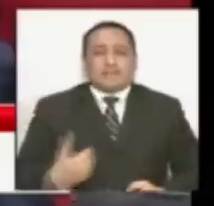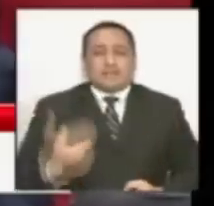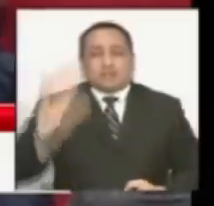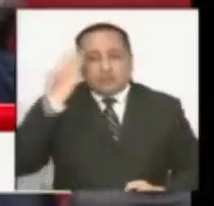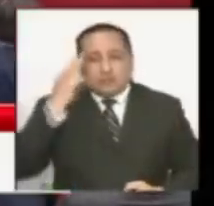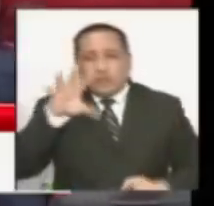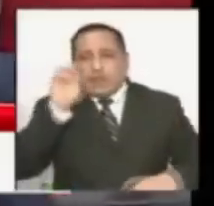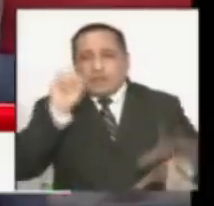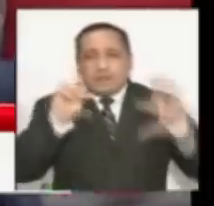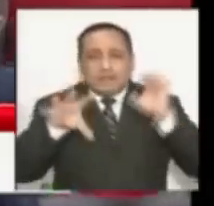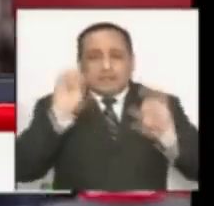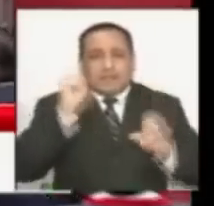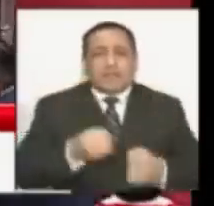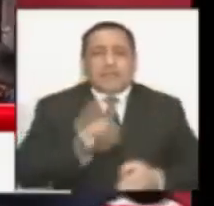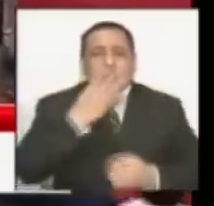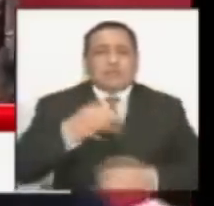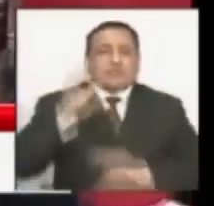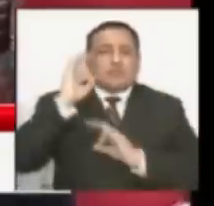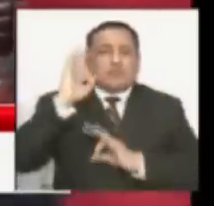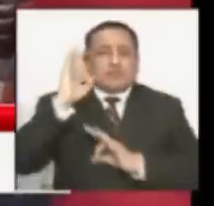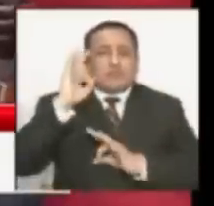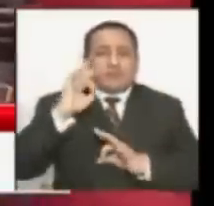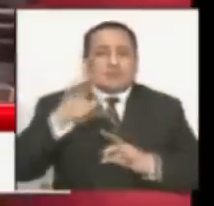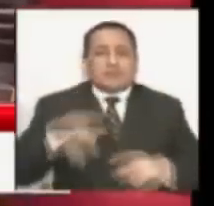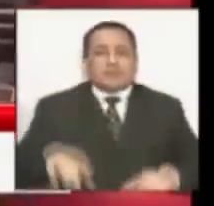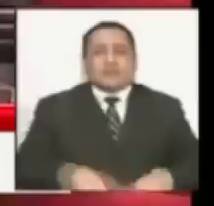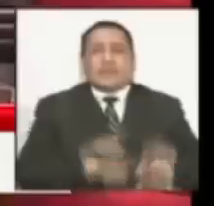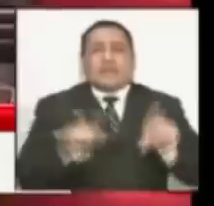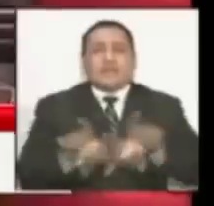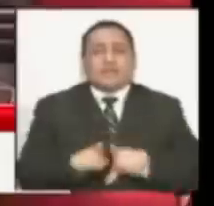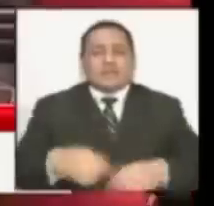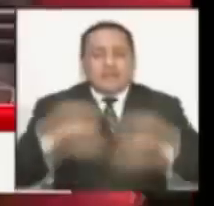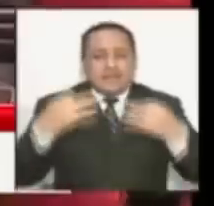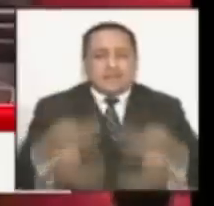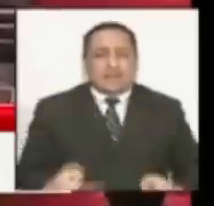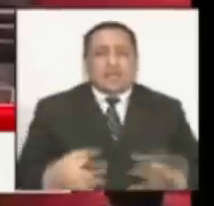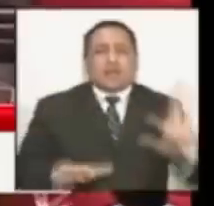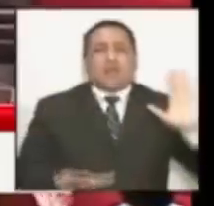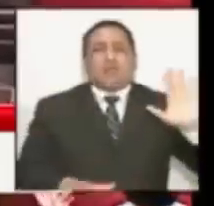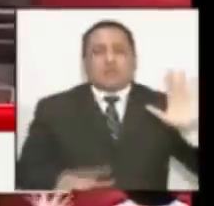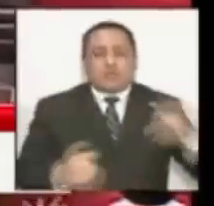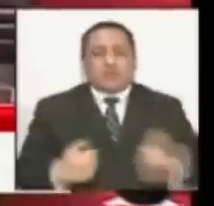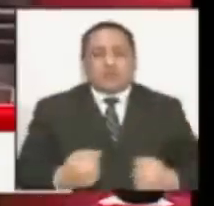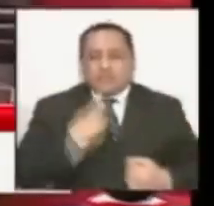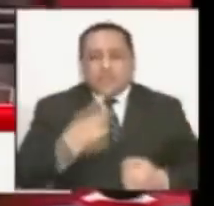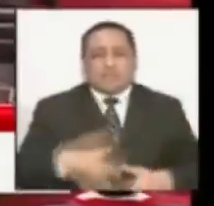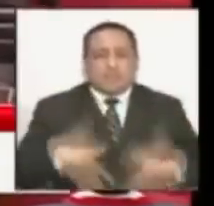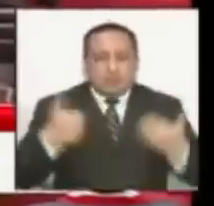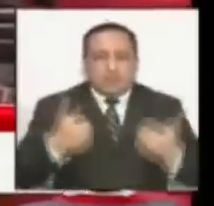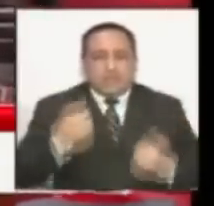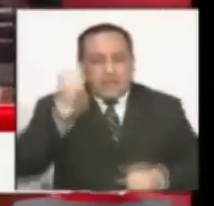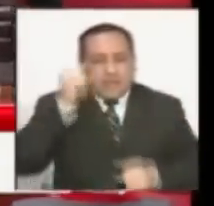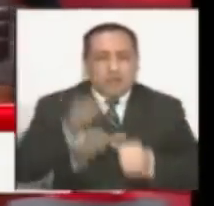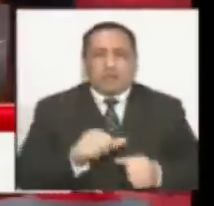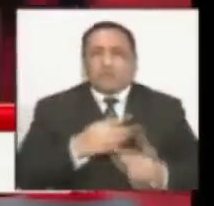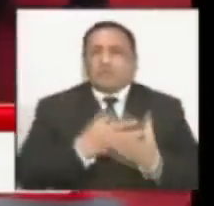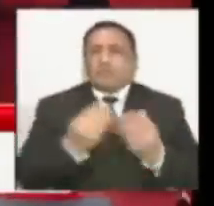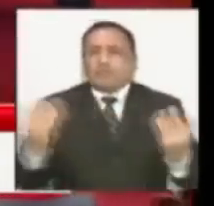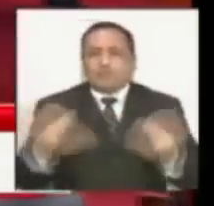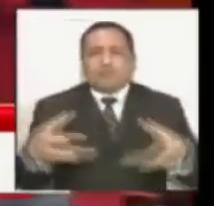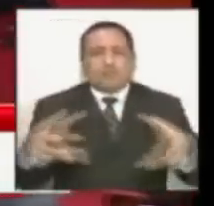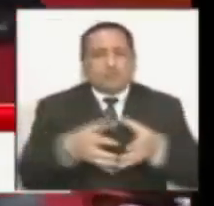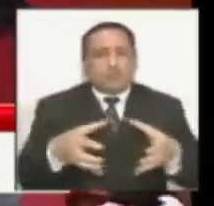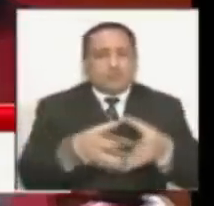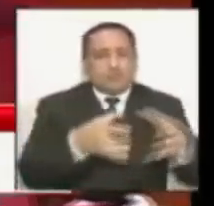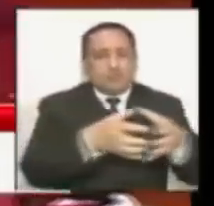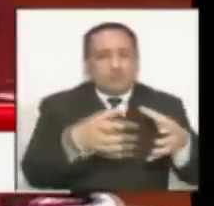que debemos trabajar juntos. No es un tiempo de rencores, un tiempo de peleas, es un tiempo de amnistía. Esto se los